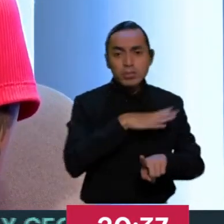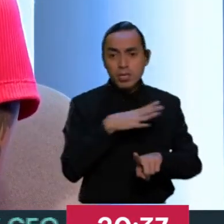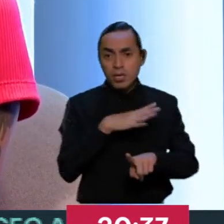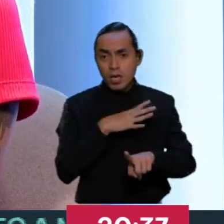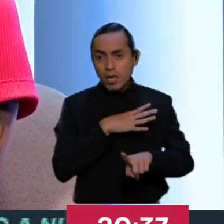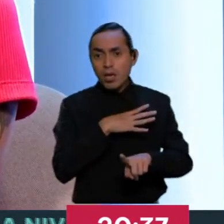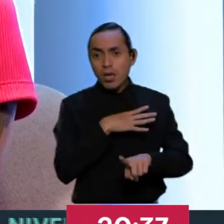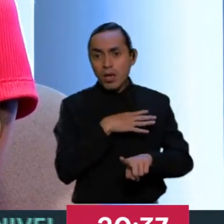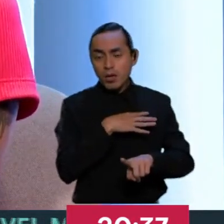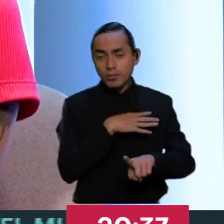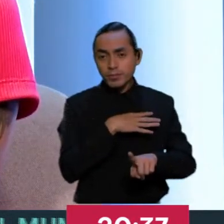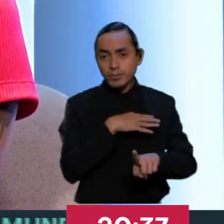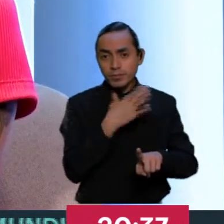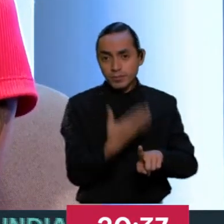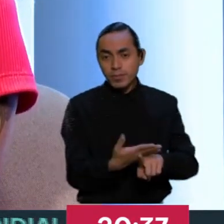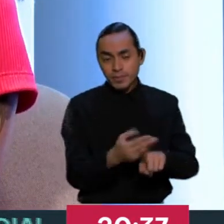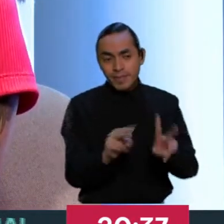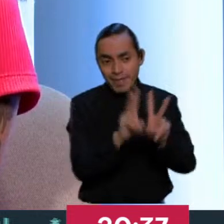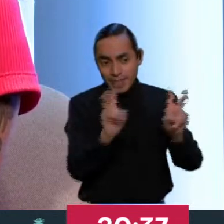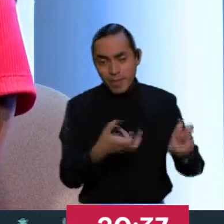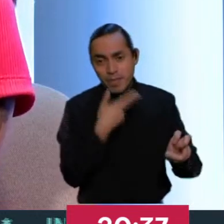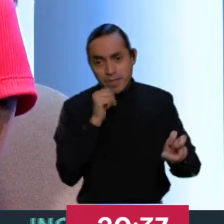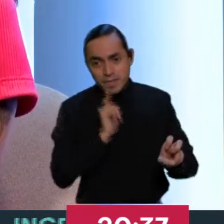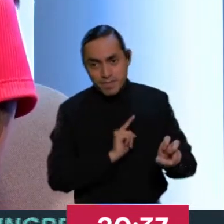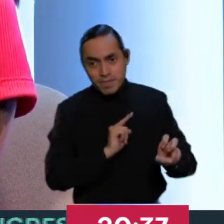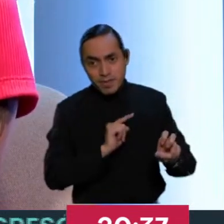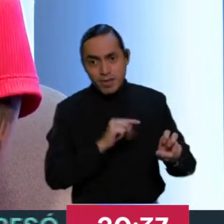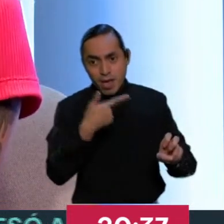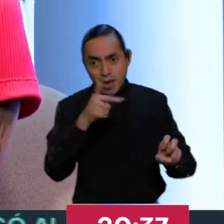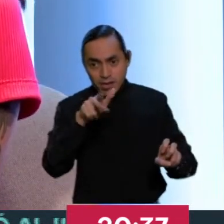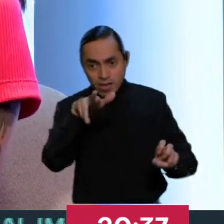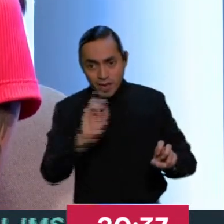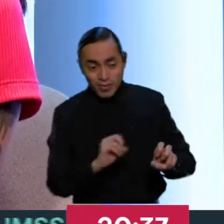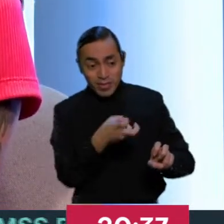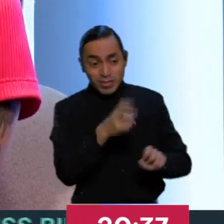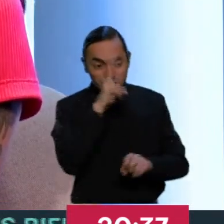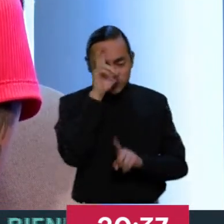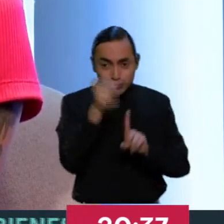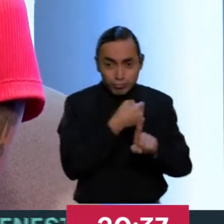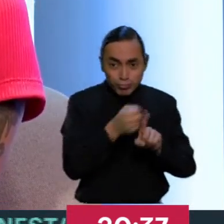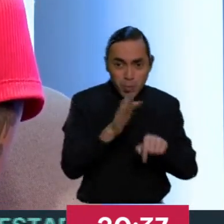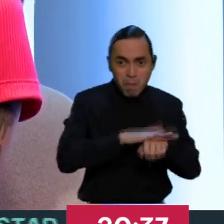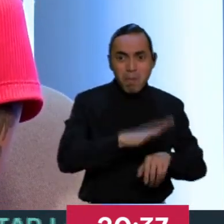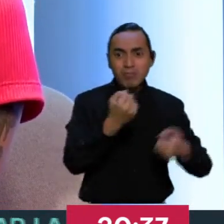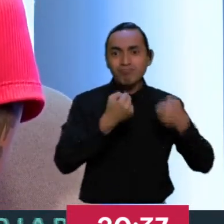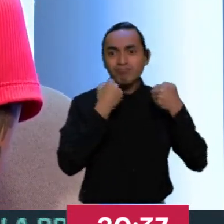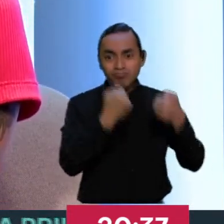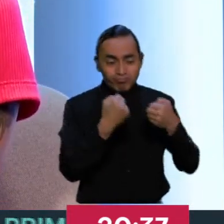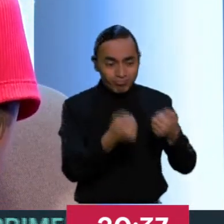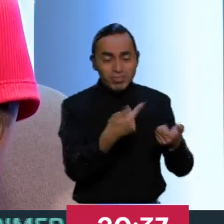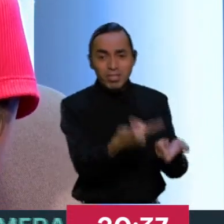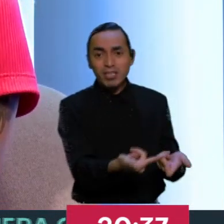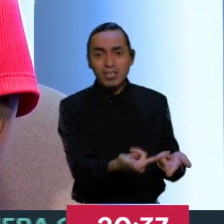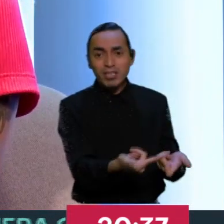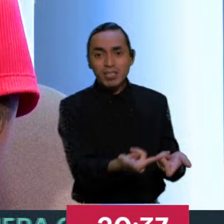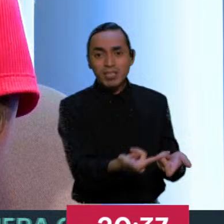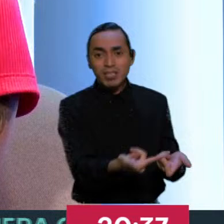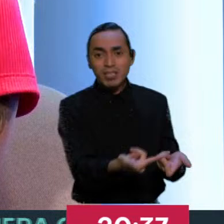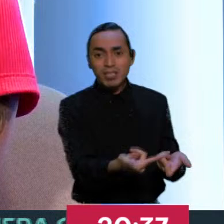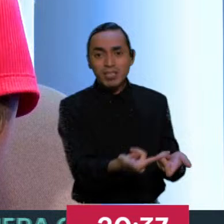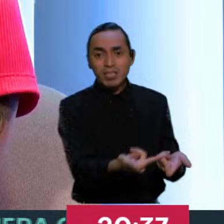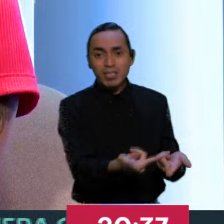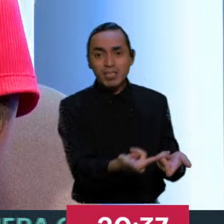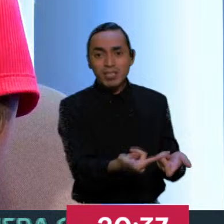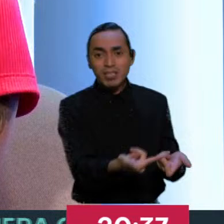atraviesa a todas, que es la cuestión de género, esta violencia se agudiza y se encarna, se vive, se experimenta de diversa